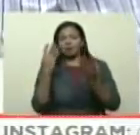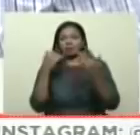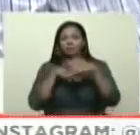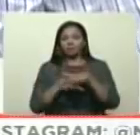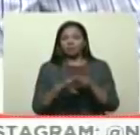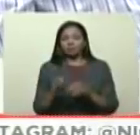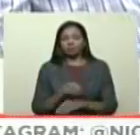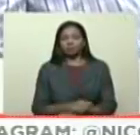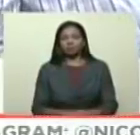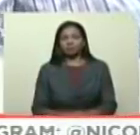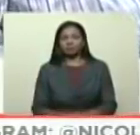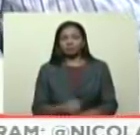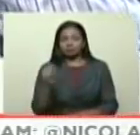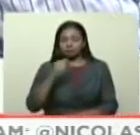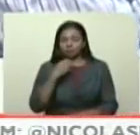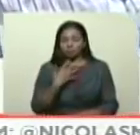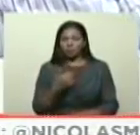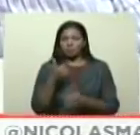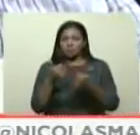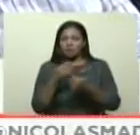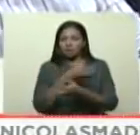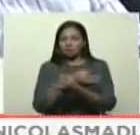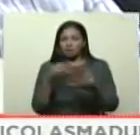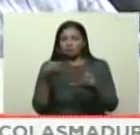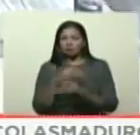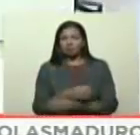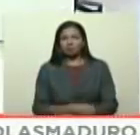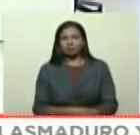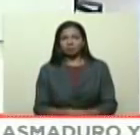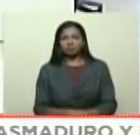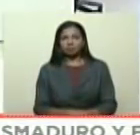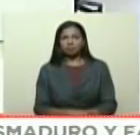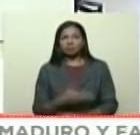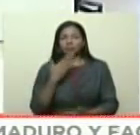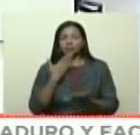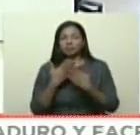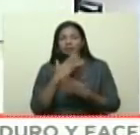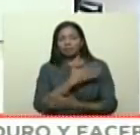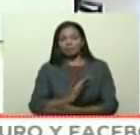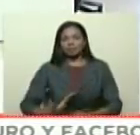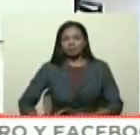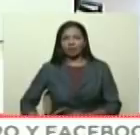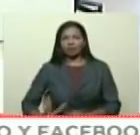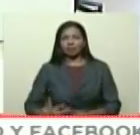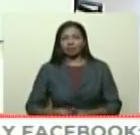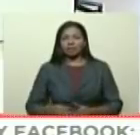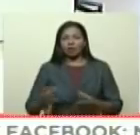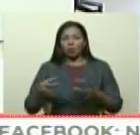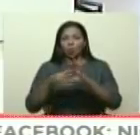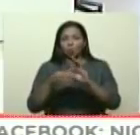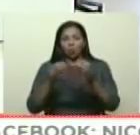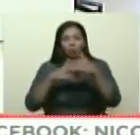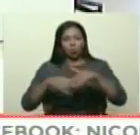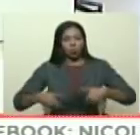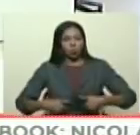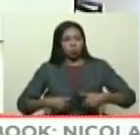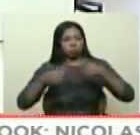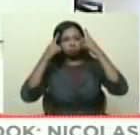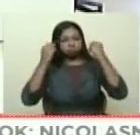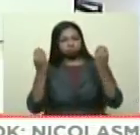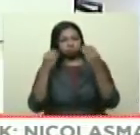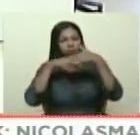Avancemos. Muy bien, excelente. Gracias, señor presidente, gracias. Unir fuerzas, unir esfuerzos, unir